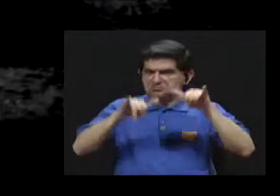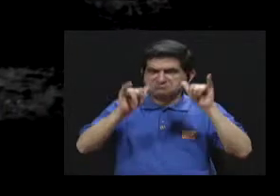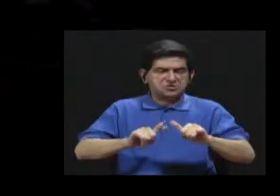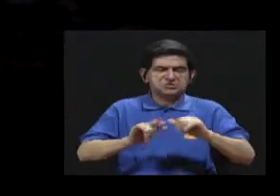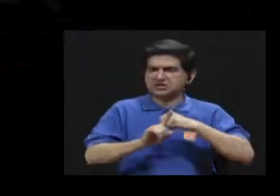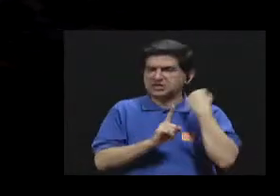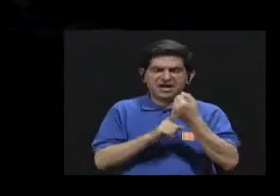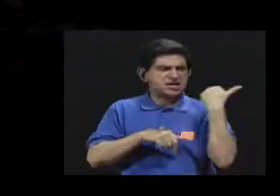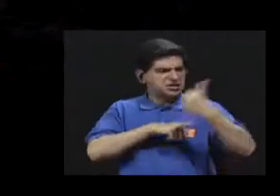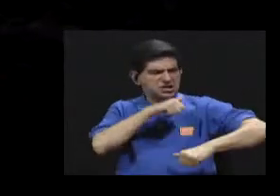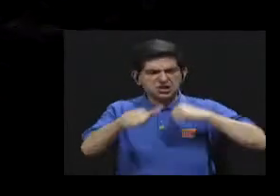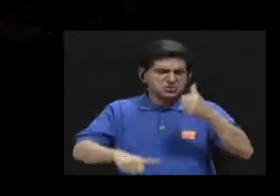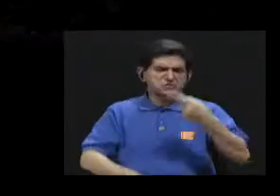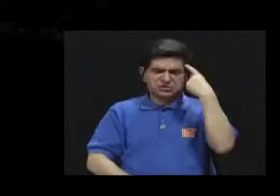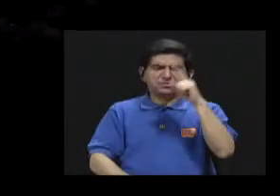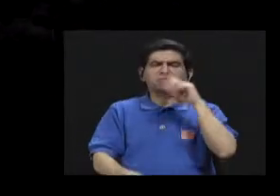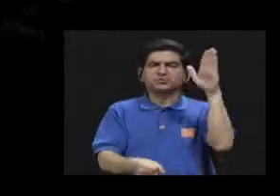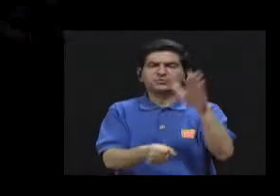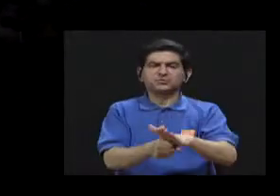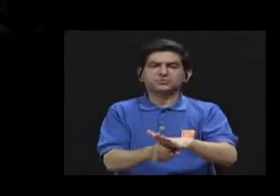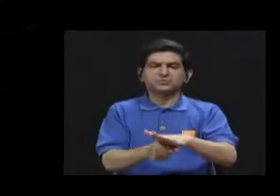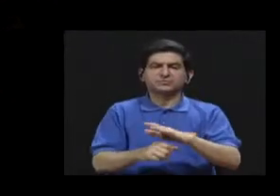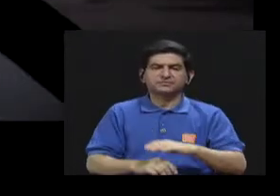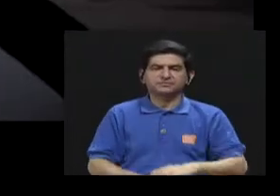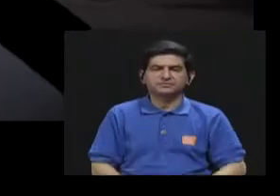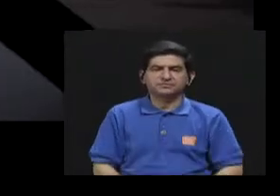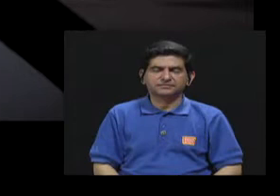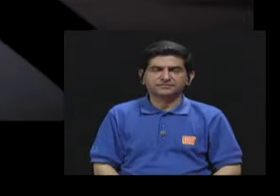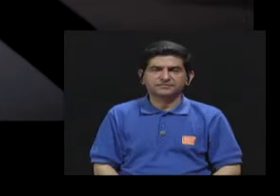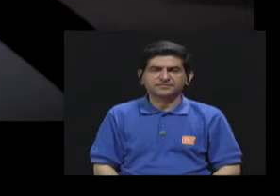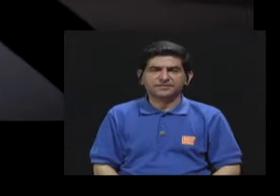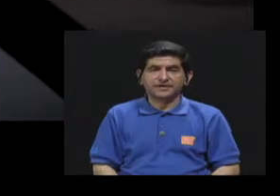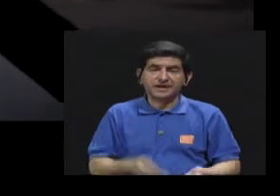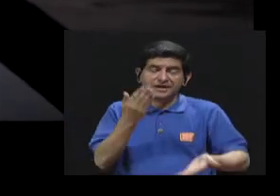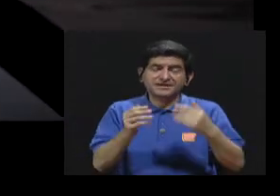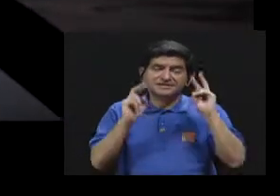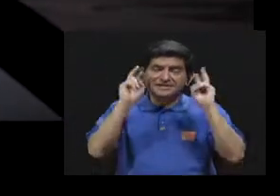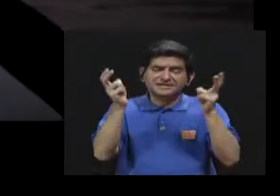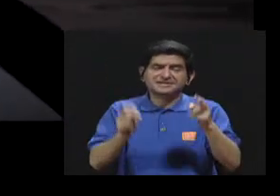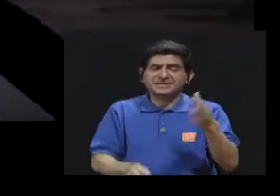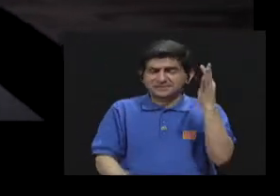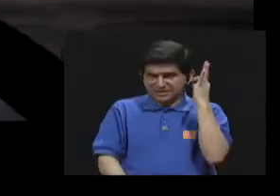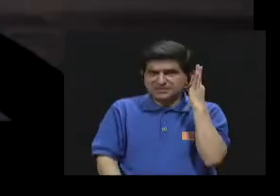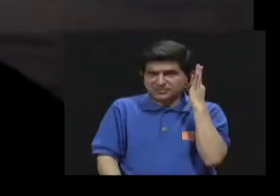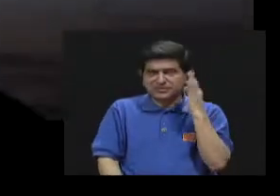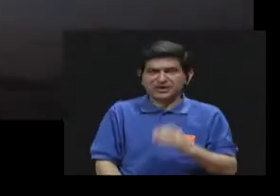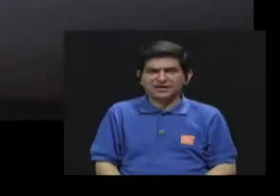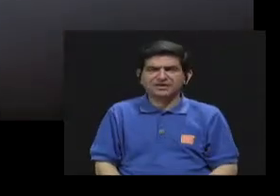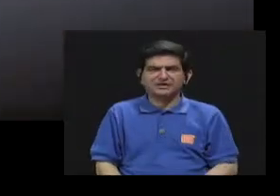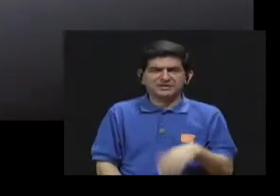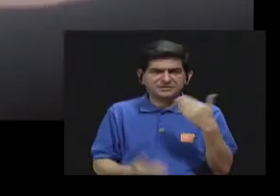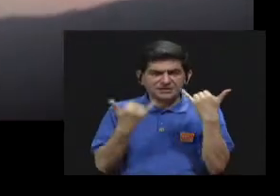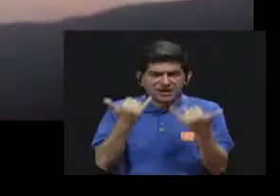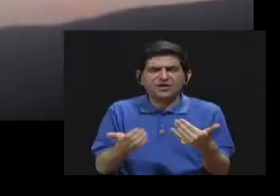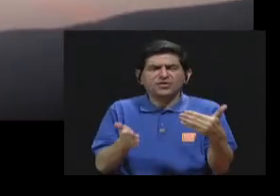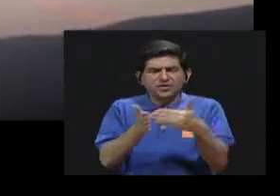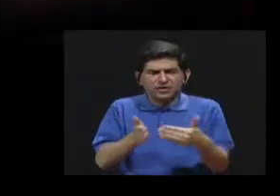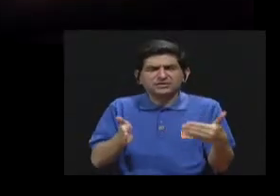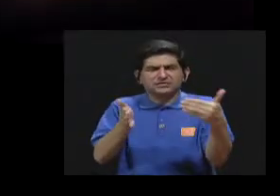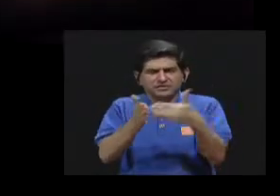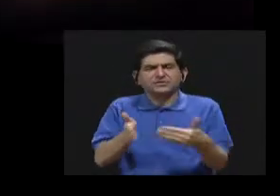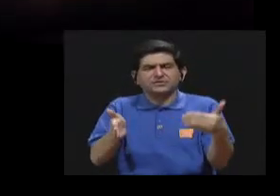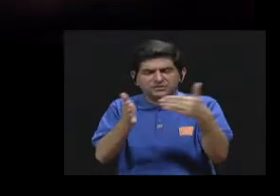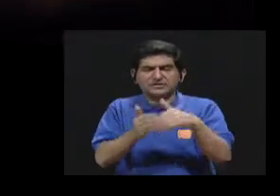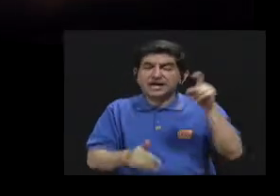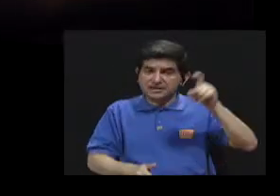ahí, ¿no? Lucha por sus sueños. Y bueno, es un poco la temática de las mujeres, ¿verdad? Que es tan recurrente últimamente porque